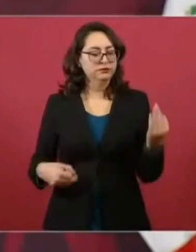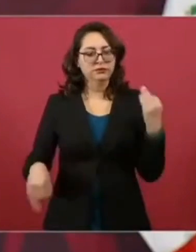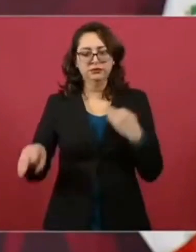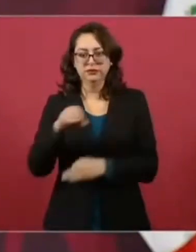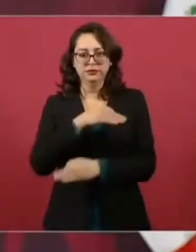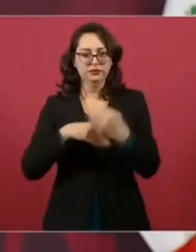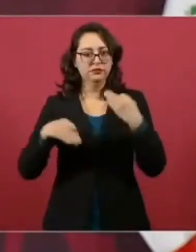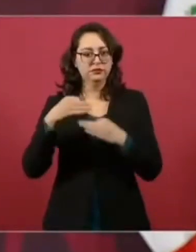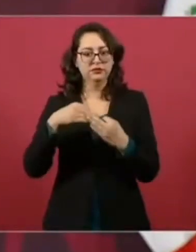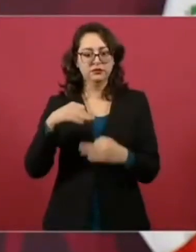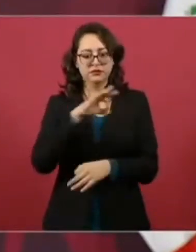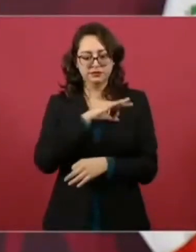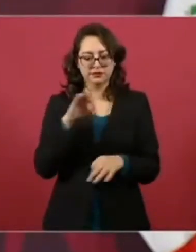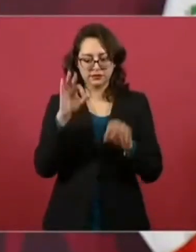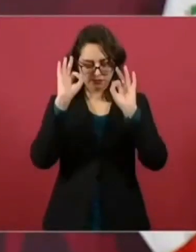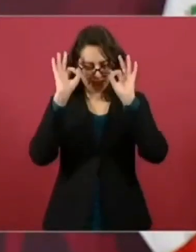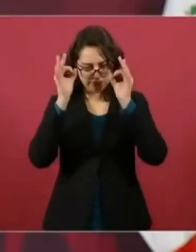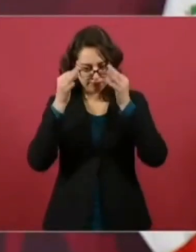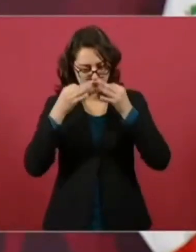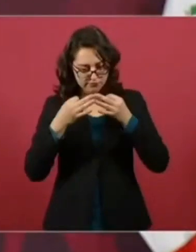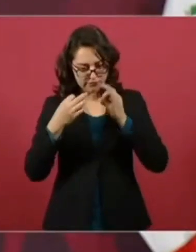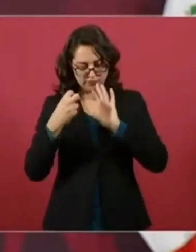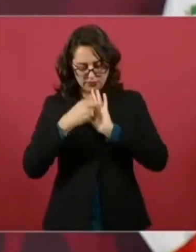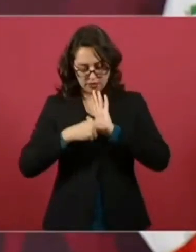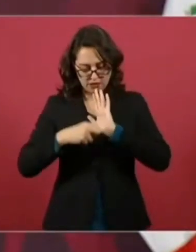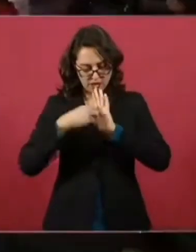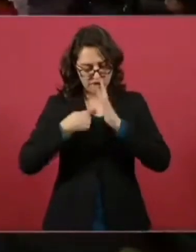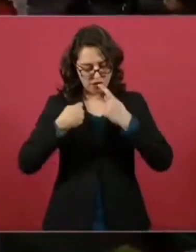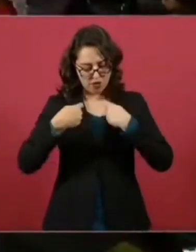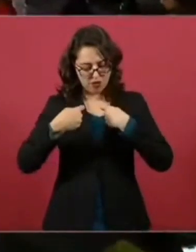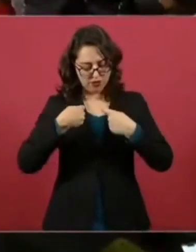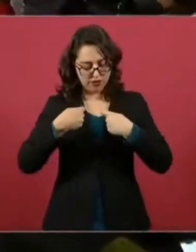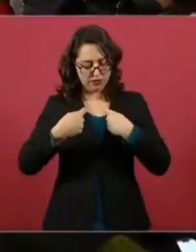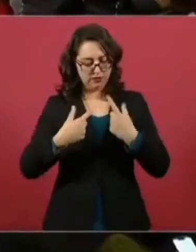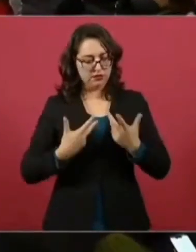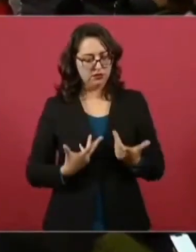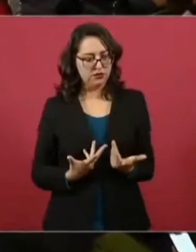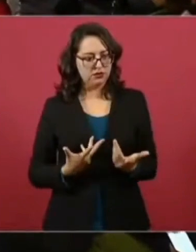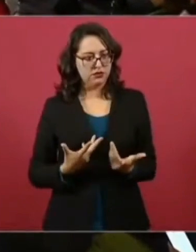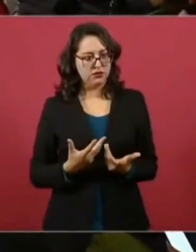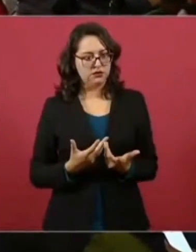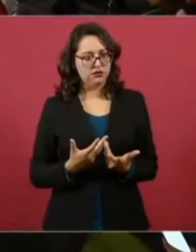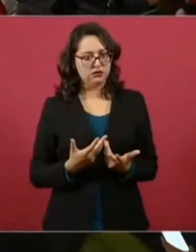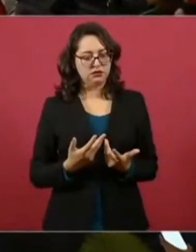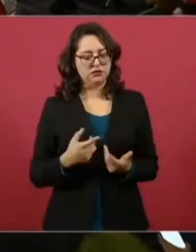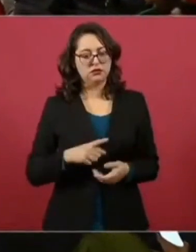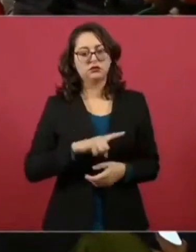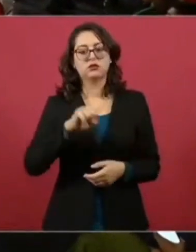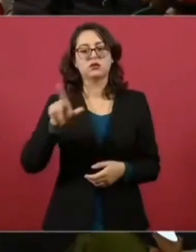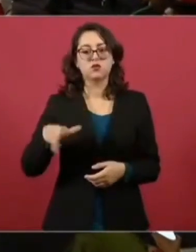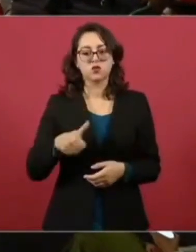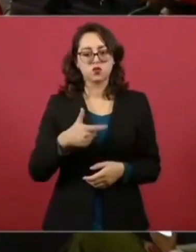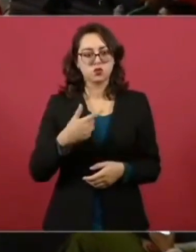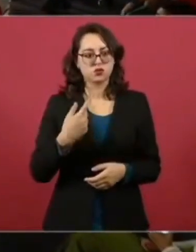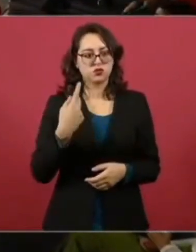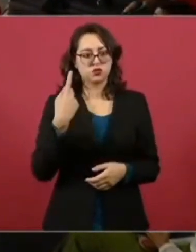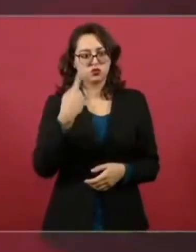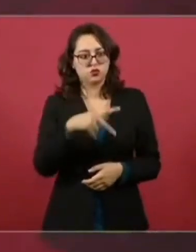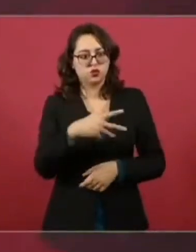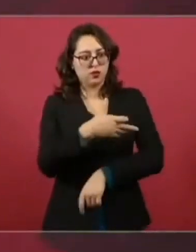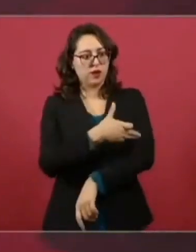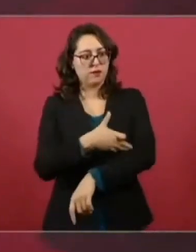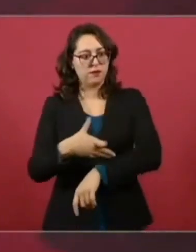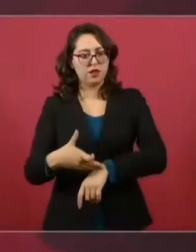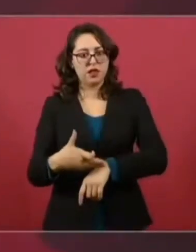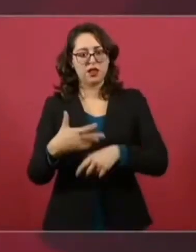pues, ¿qué le dejan a sus familiares? ¿Y qué culpa